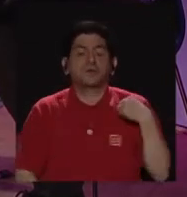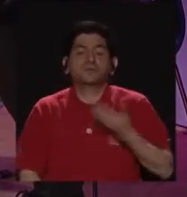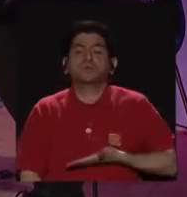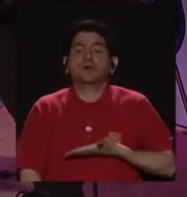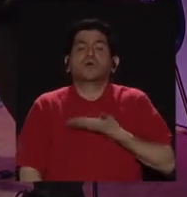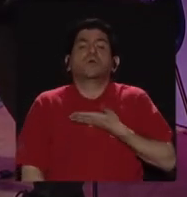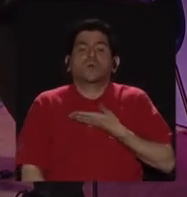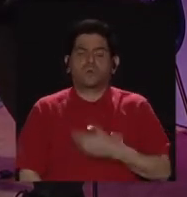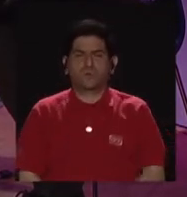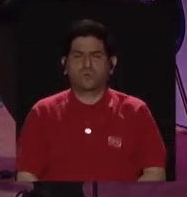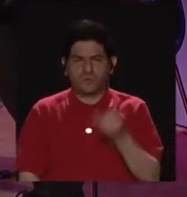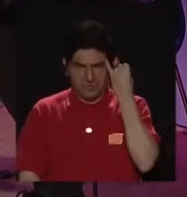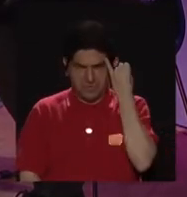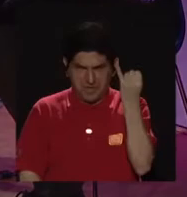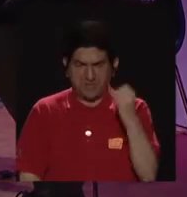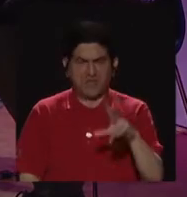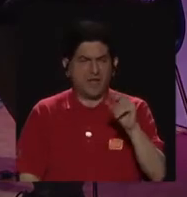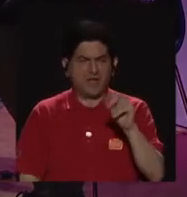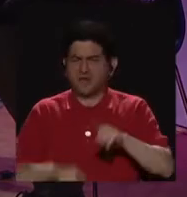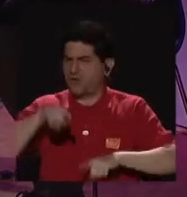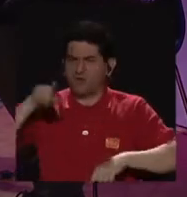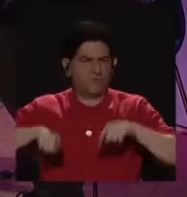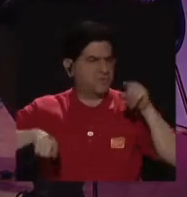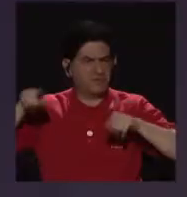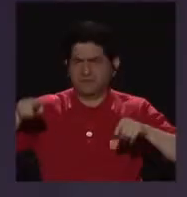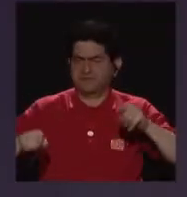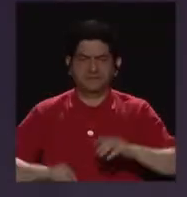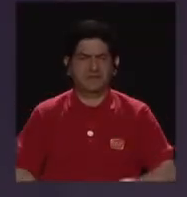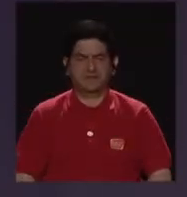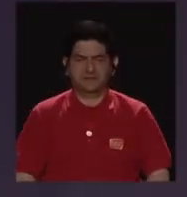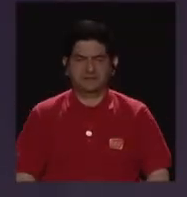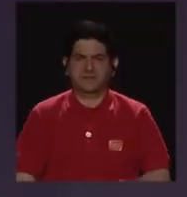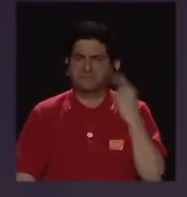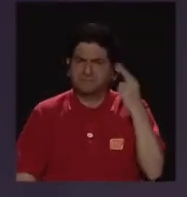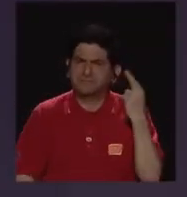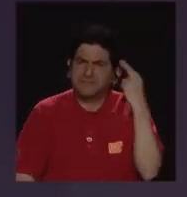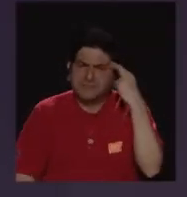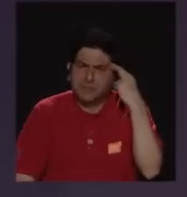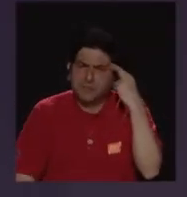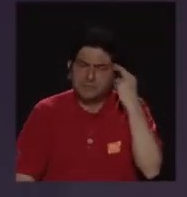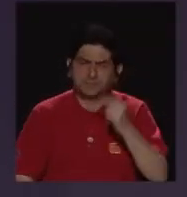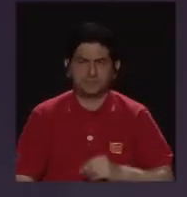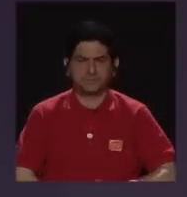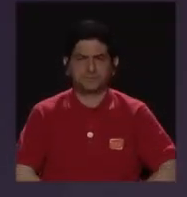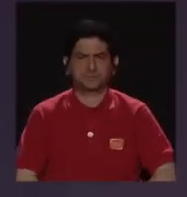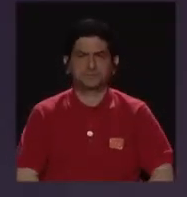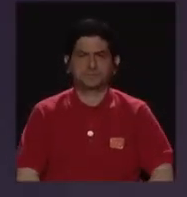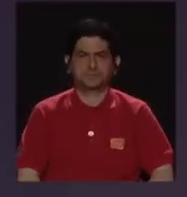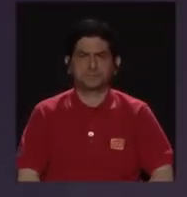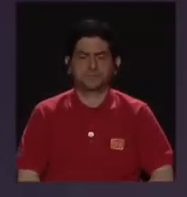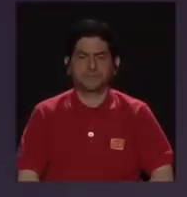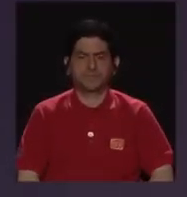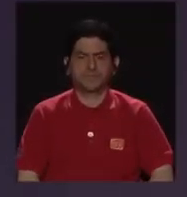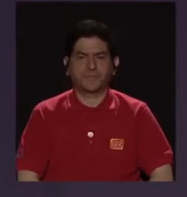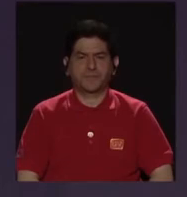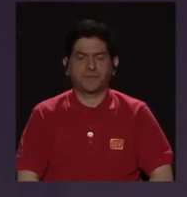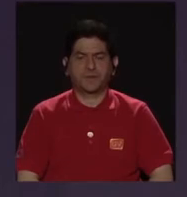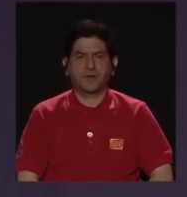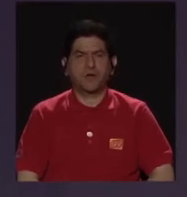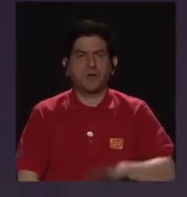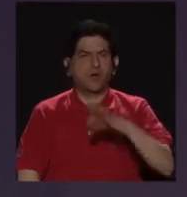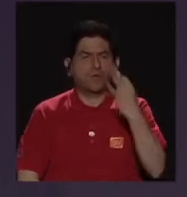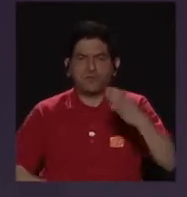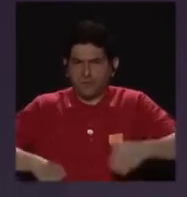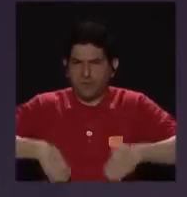me agrada más el concepto de orgullo que diversidad de hecho porque bueno por lo menos a nivel existencial